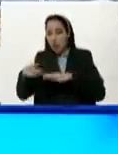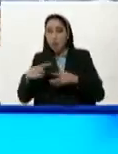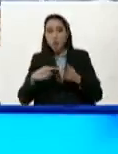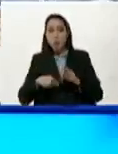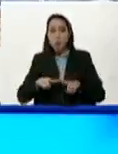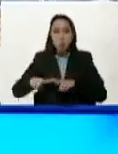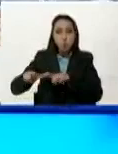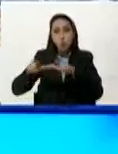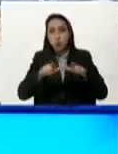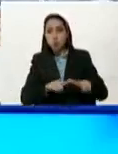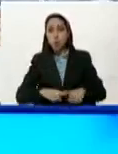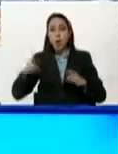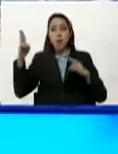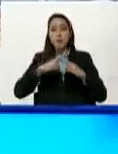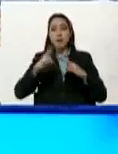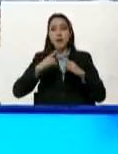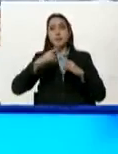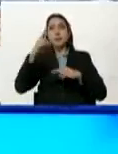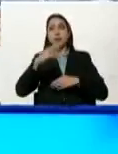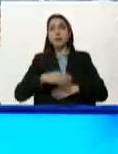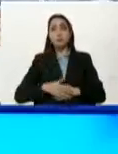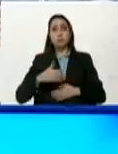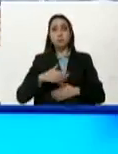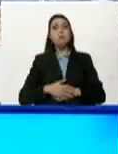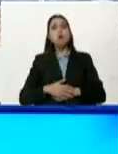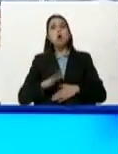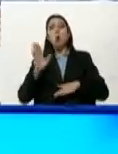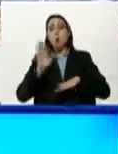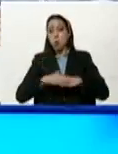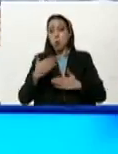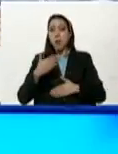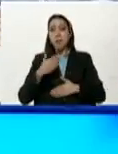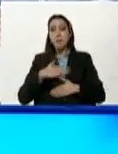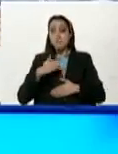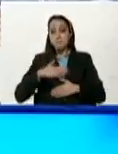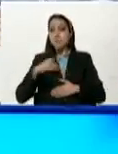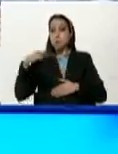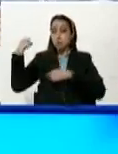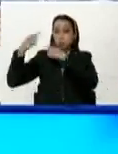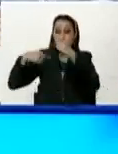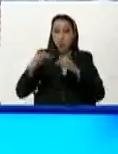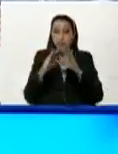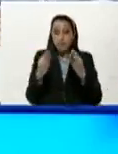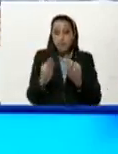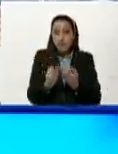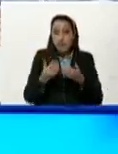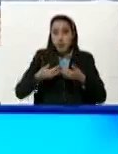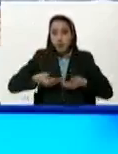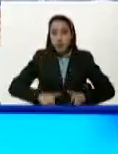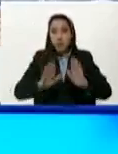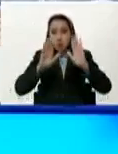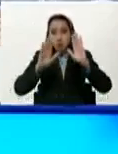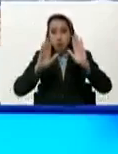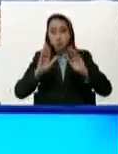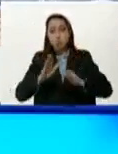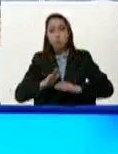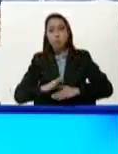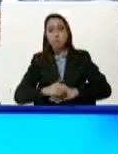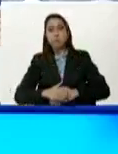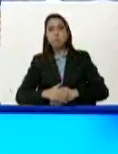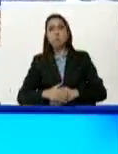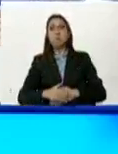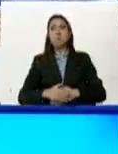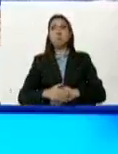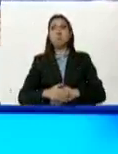rubio allí nacieron mis antepasados los moros por